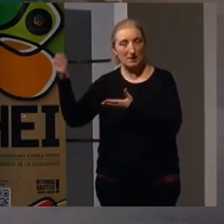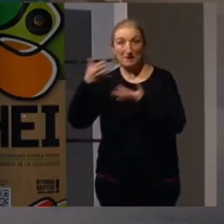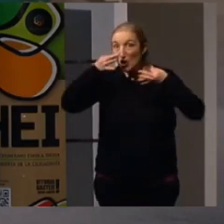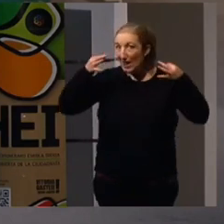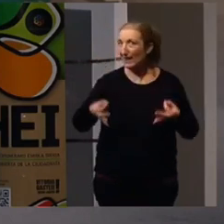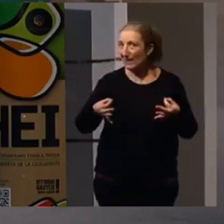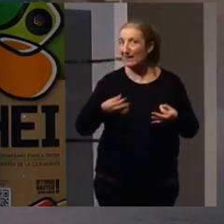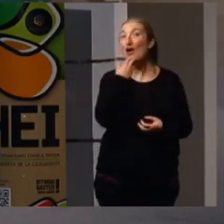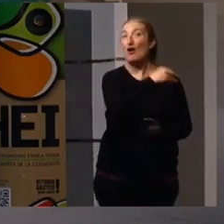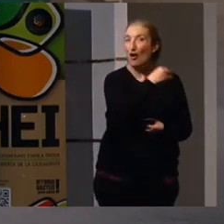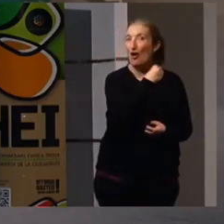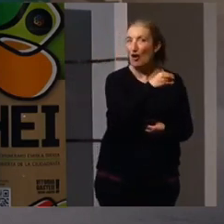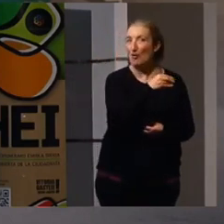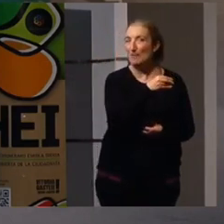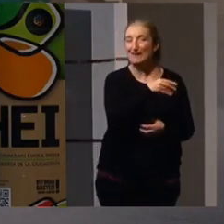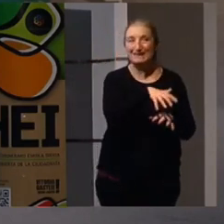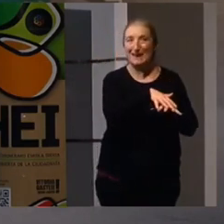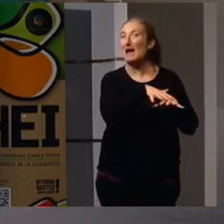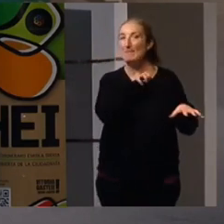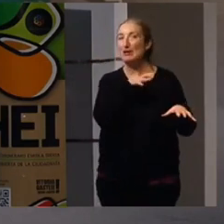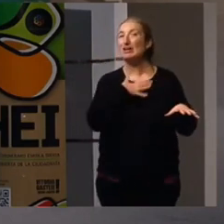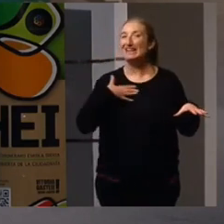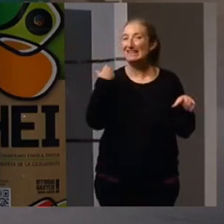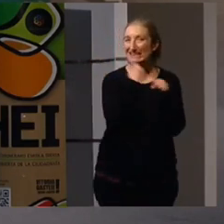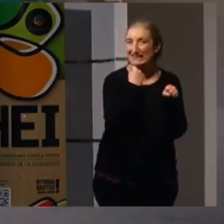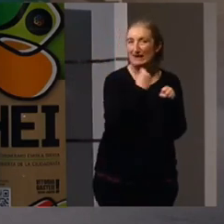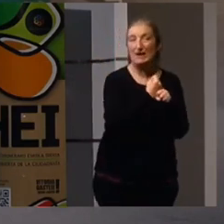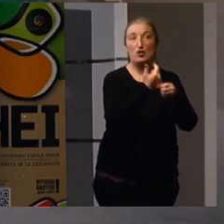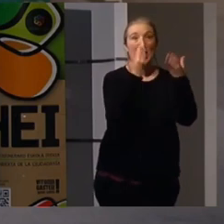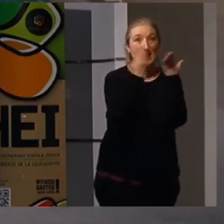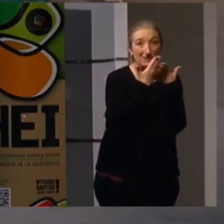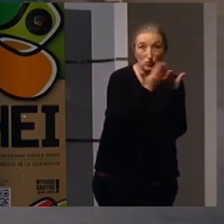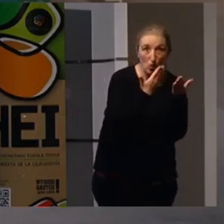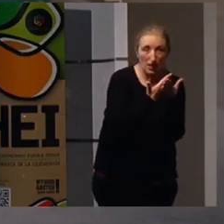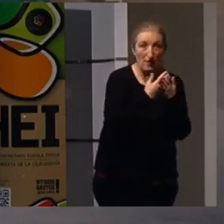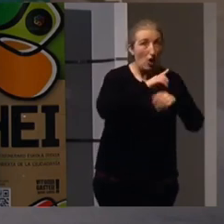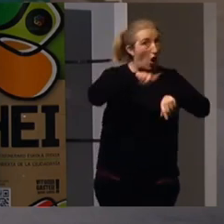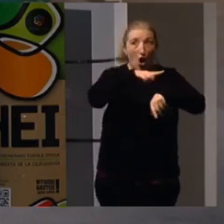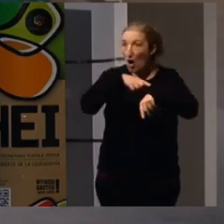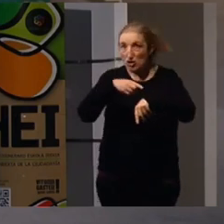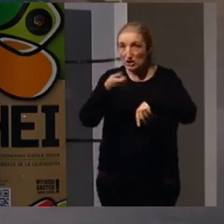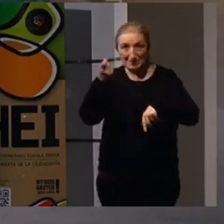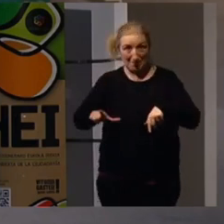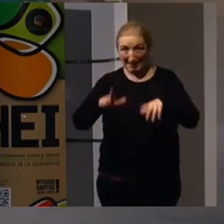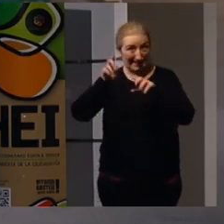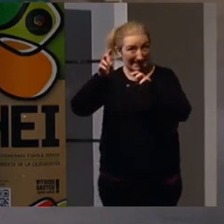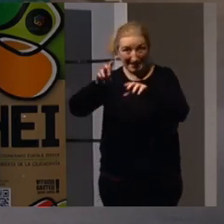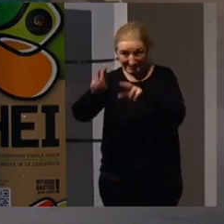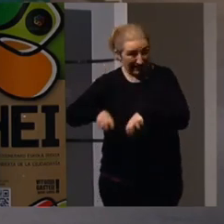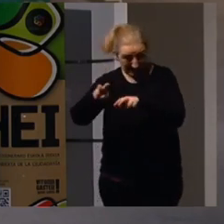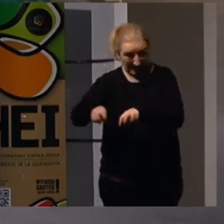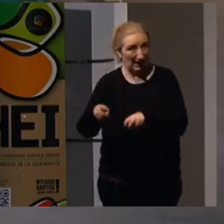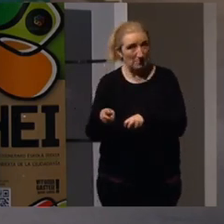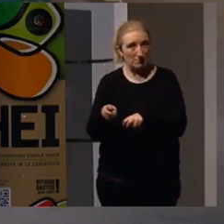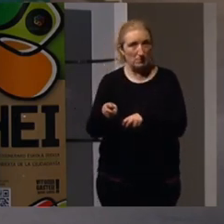es que es gente que está en su inmensa mayoría trabajando y estudiando a la vez, que si echamos las horas son parecidas a las horas del campo, que